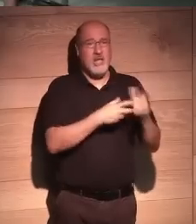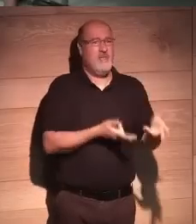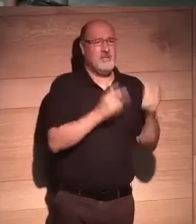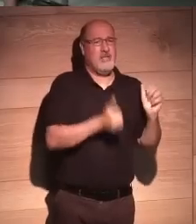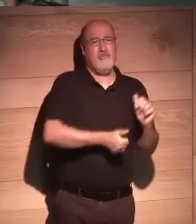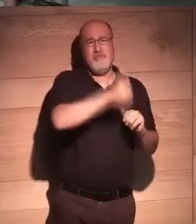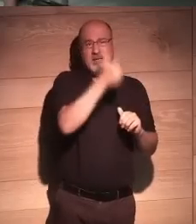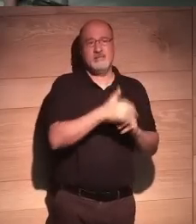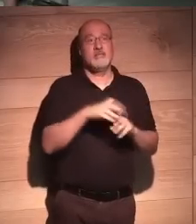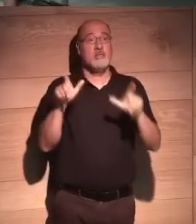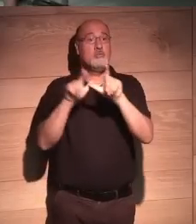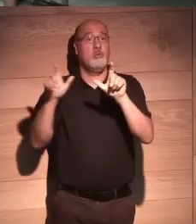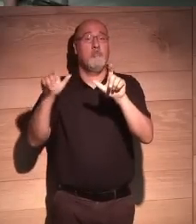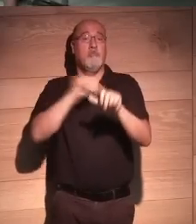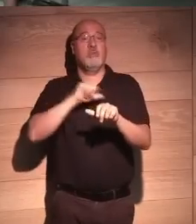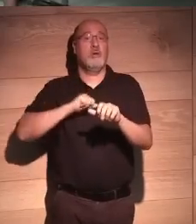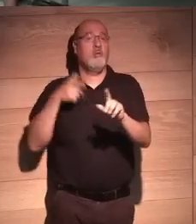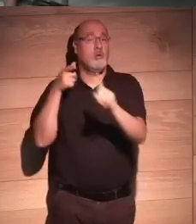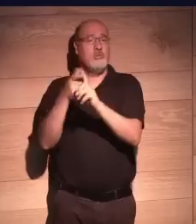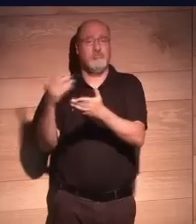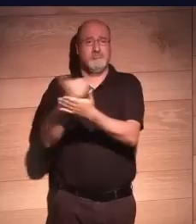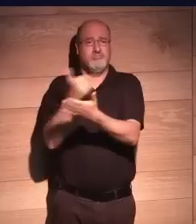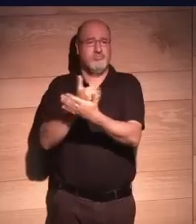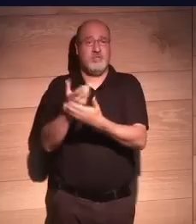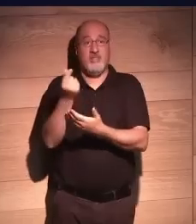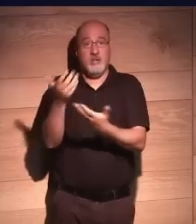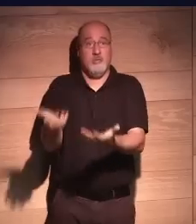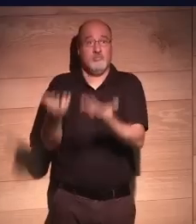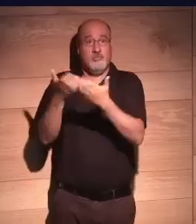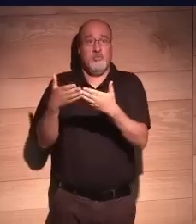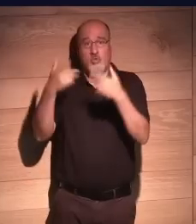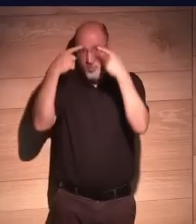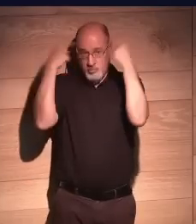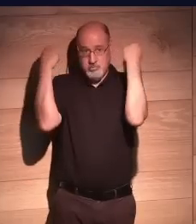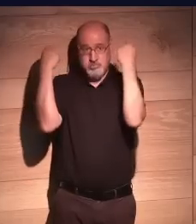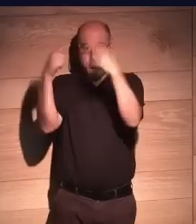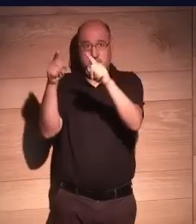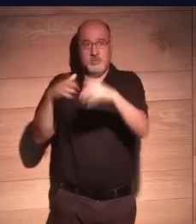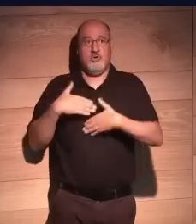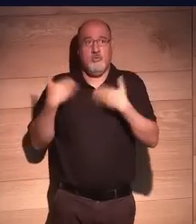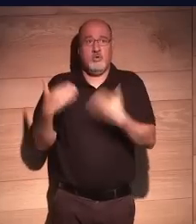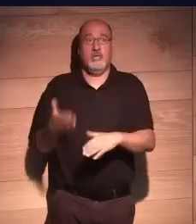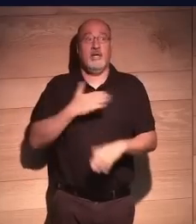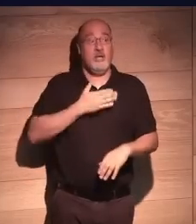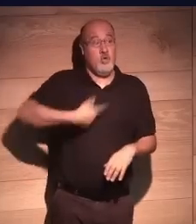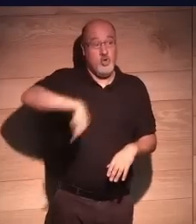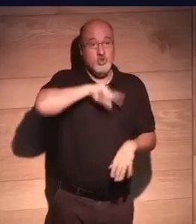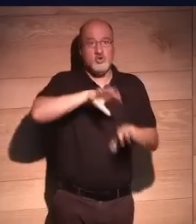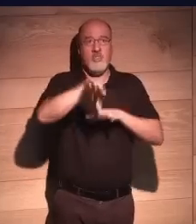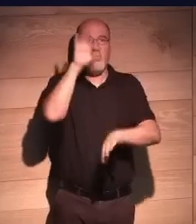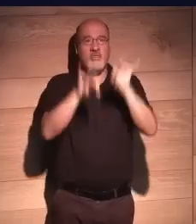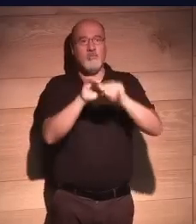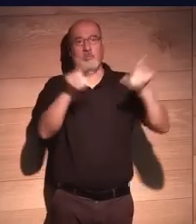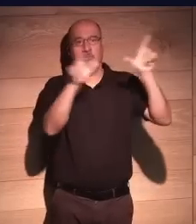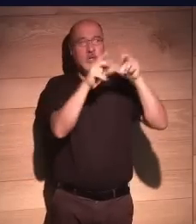libertad, y las teles privadas pues que ganen dinero como quieran, y ese será nuestro problema, no el suyo. Será nuestro problema si